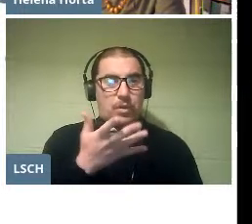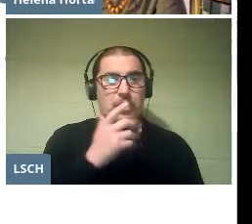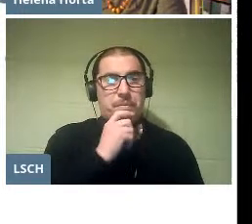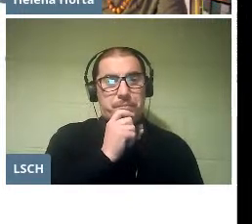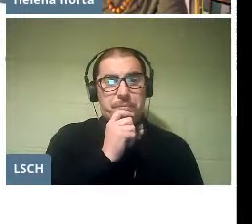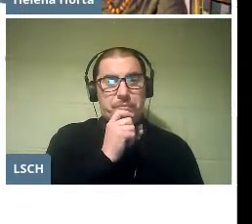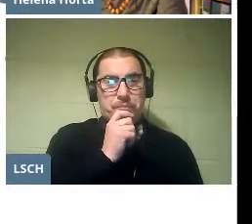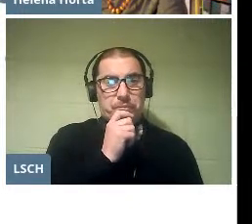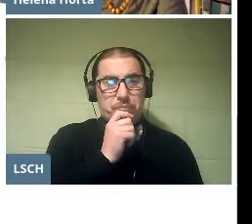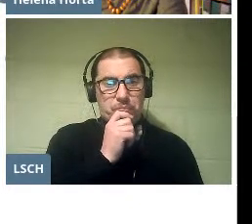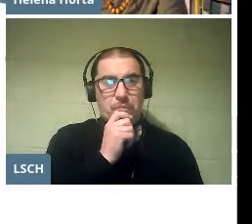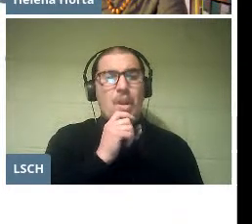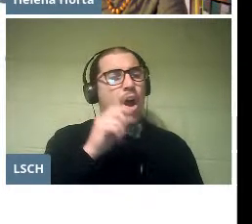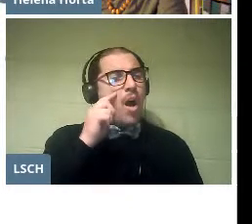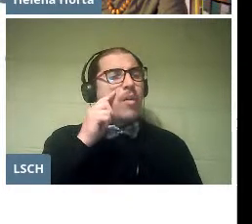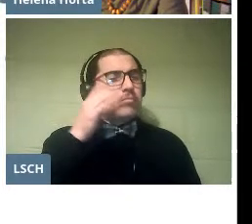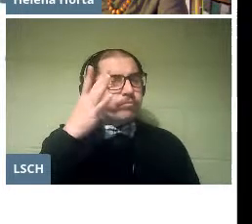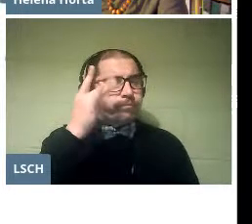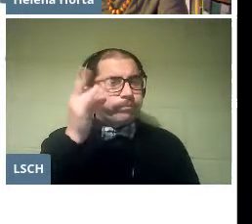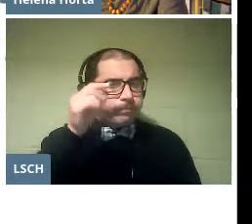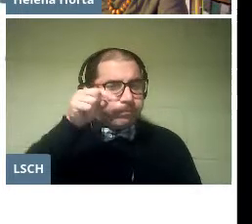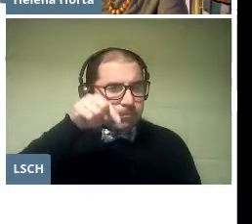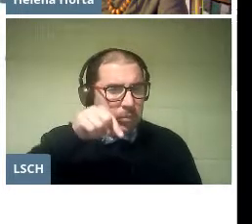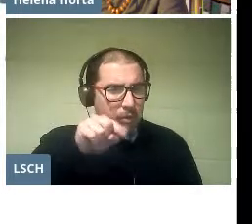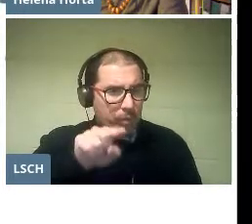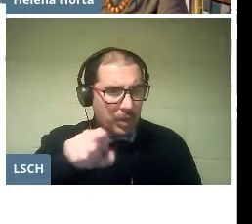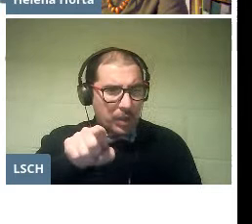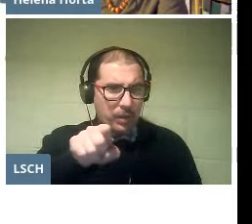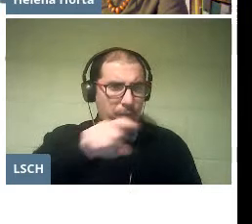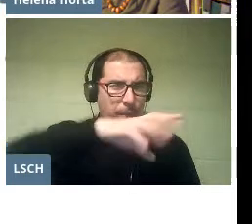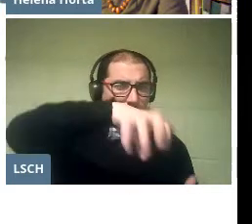Hilando un poquito más fino acerca del señorío Arica,